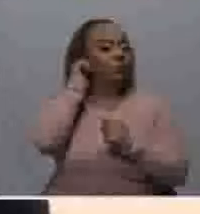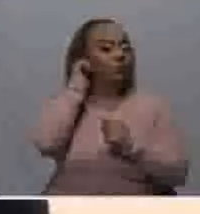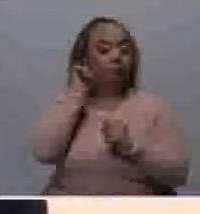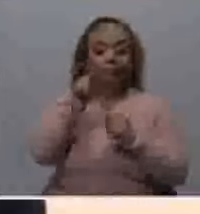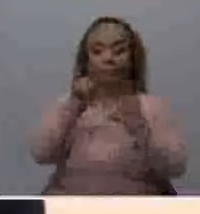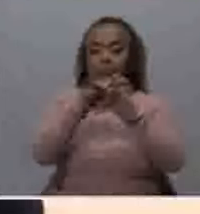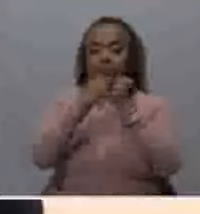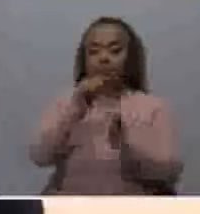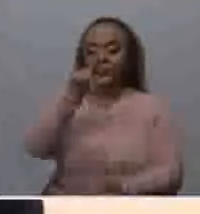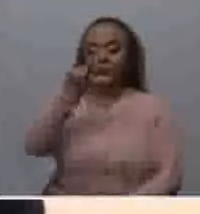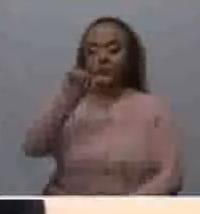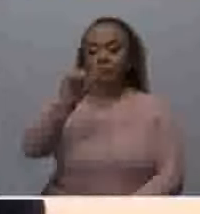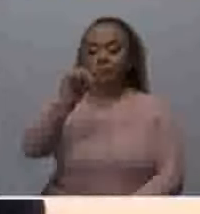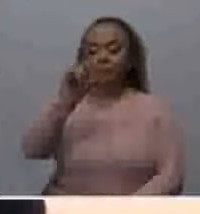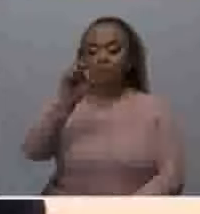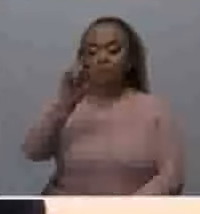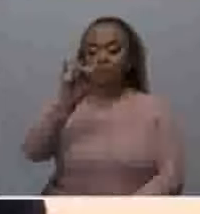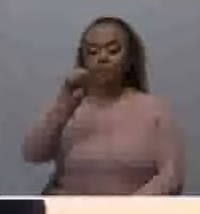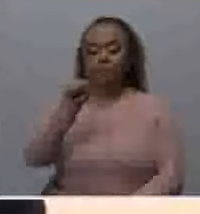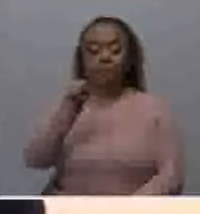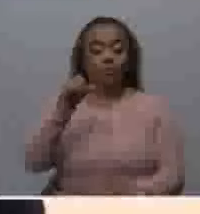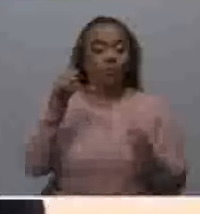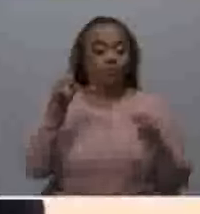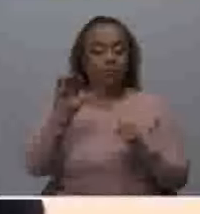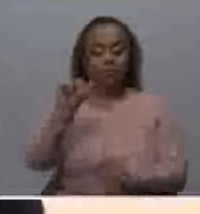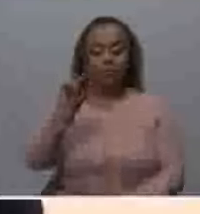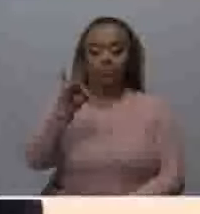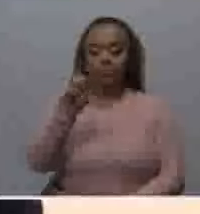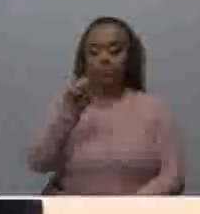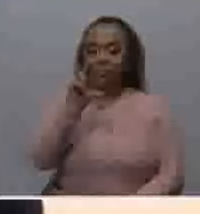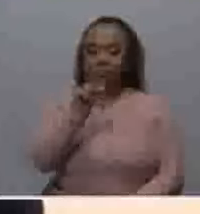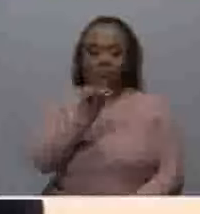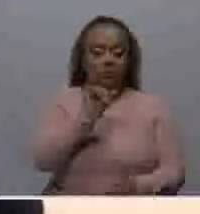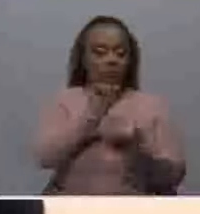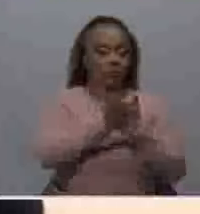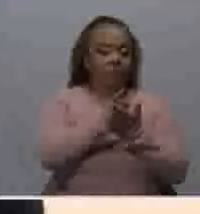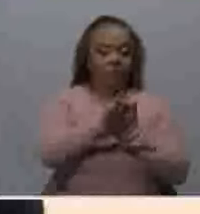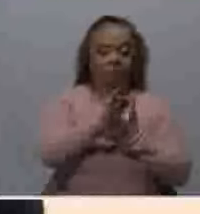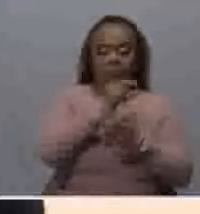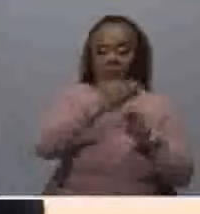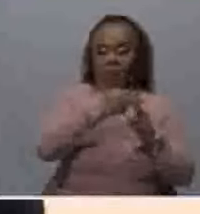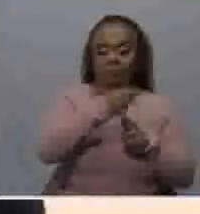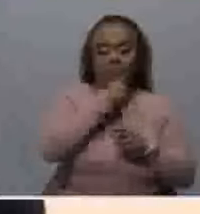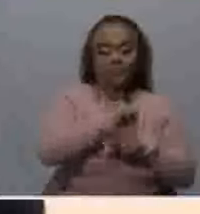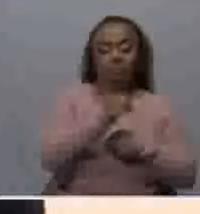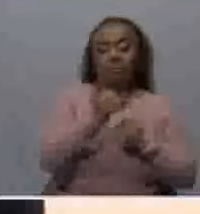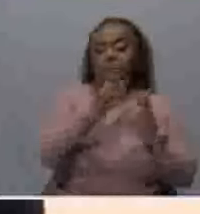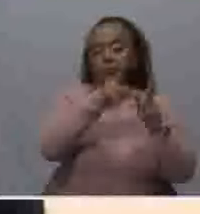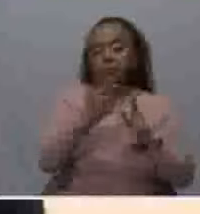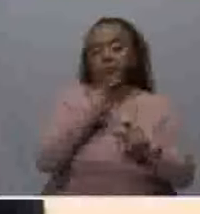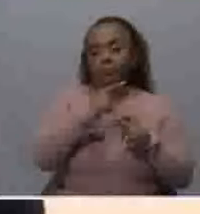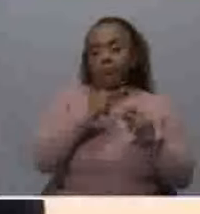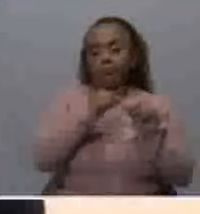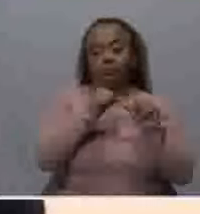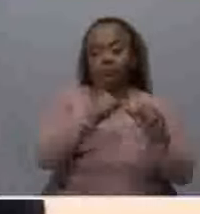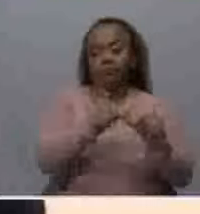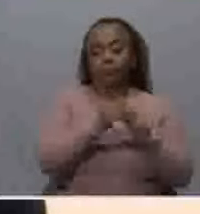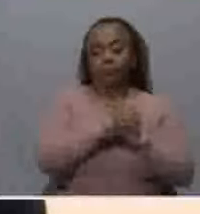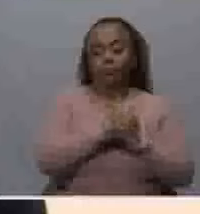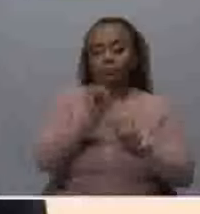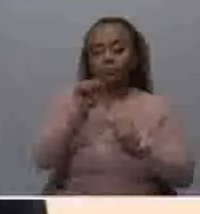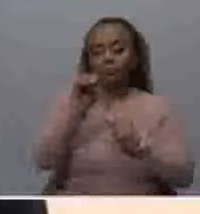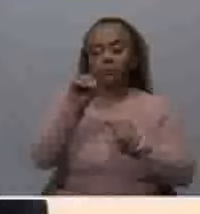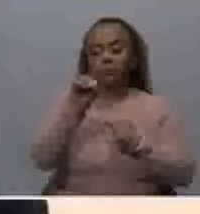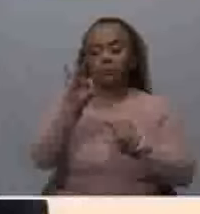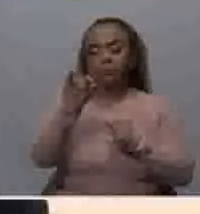estadio de los Lakers de Los Ángeles, que ya no se llama el Staples Center, pero que todo el mundo le sigue diciendo así, o mucha gente le sigue diciendo así. El SoFi entonces es